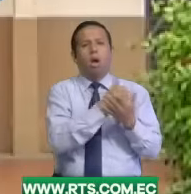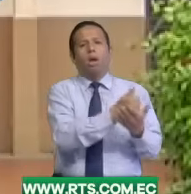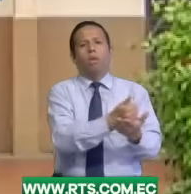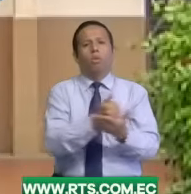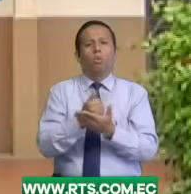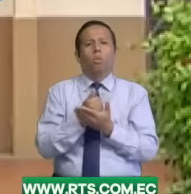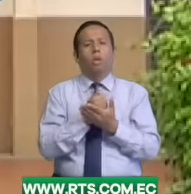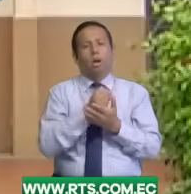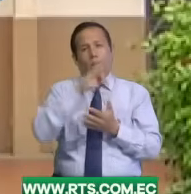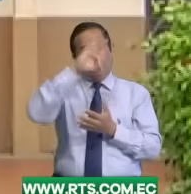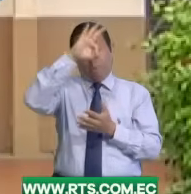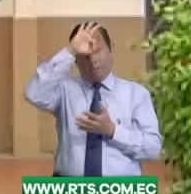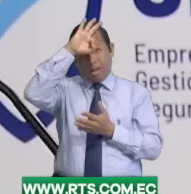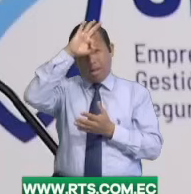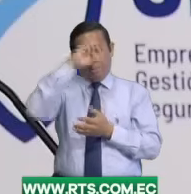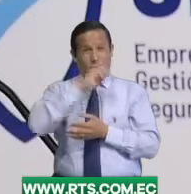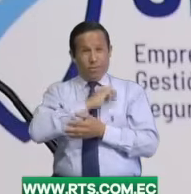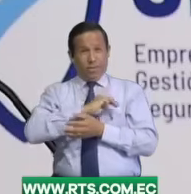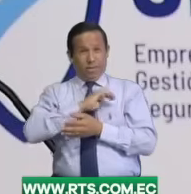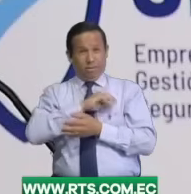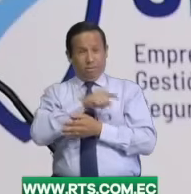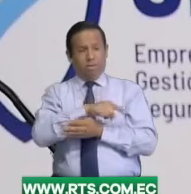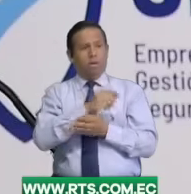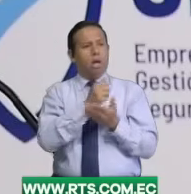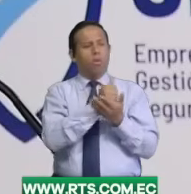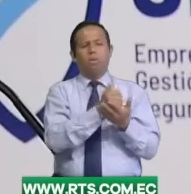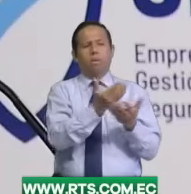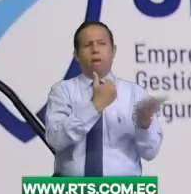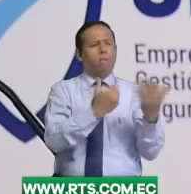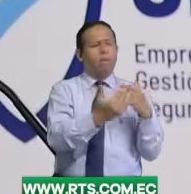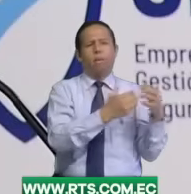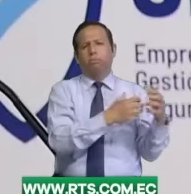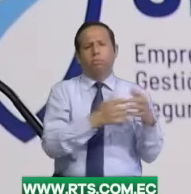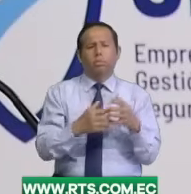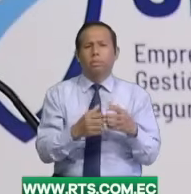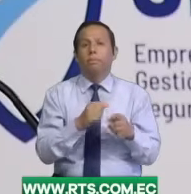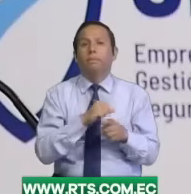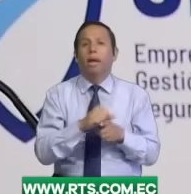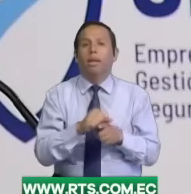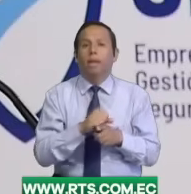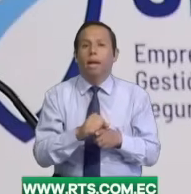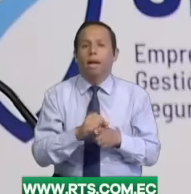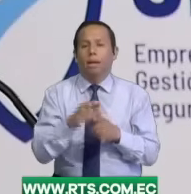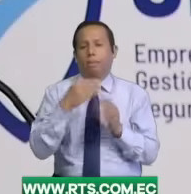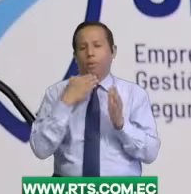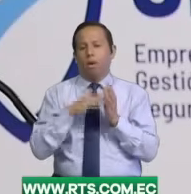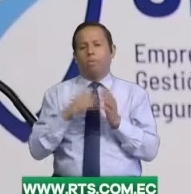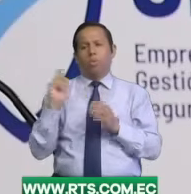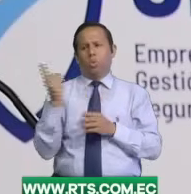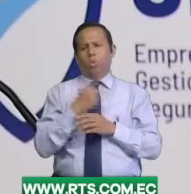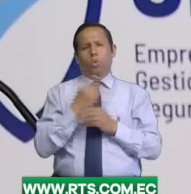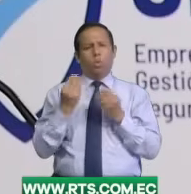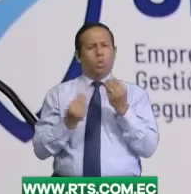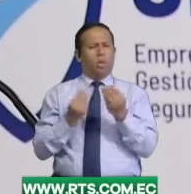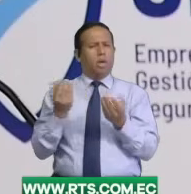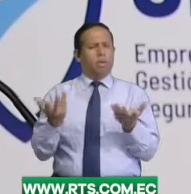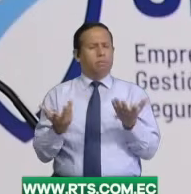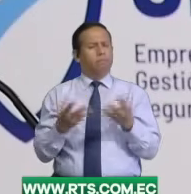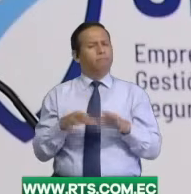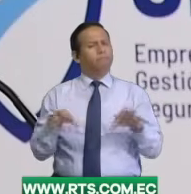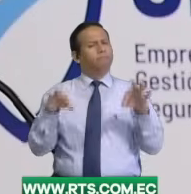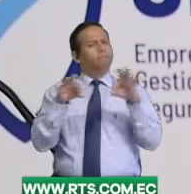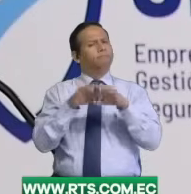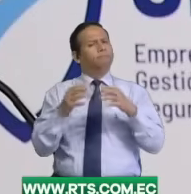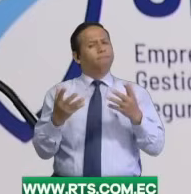el Hospital Bicentenario. Lo que queremos transmitir todos los organismos que estamos acá es